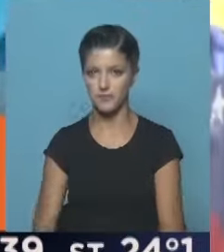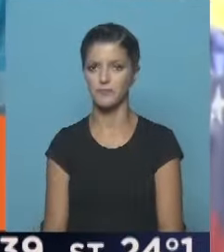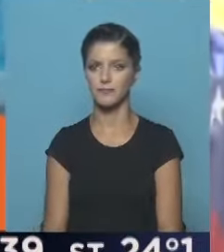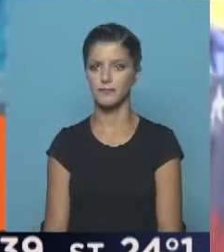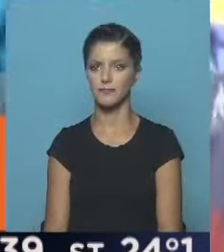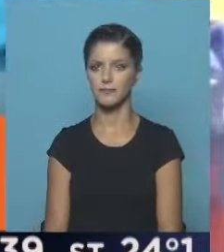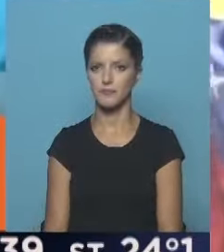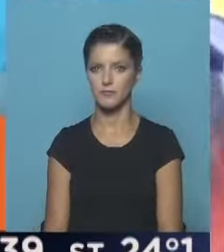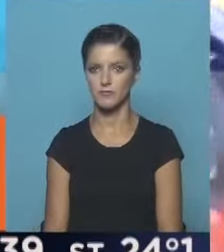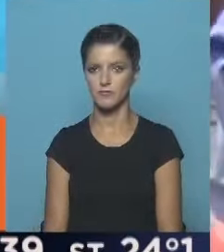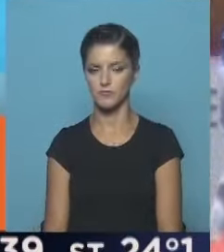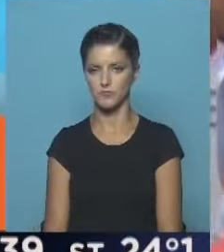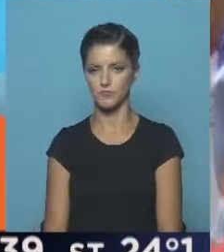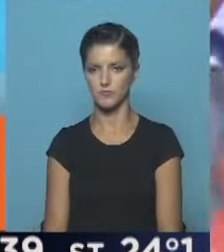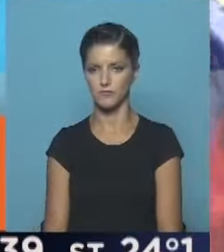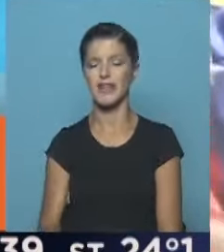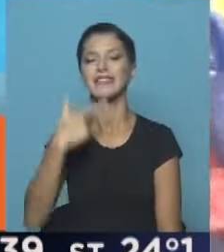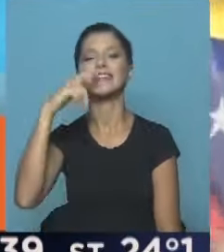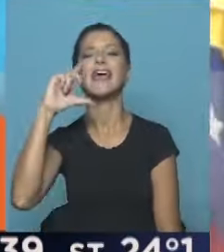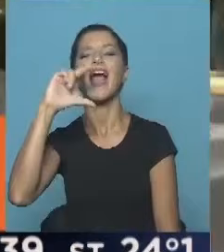sicario Jarabona,